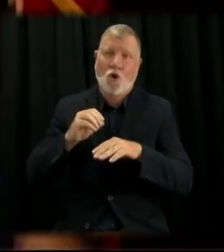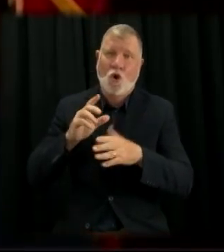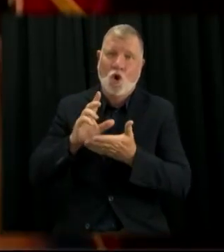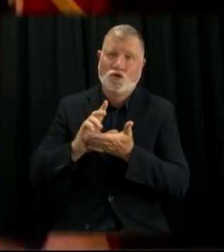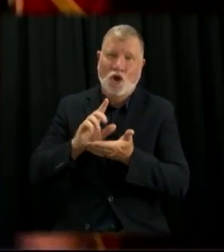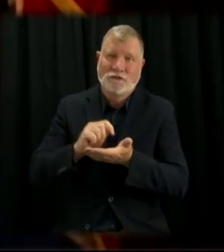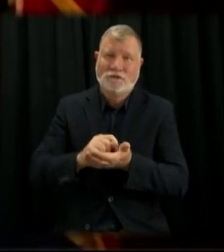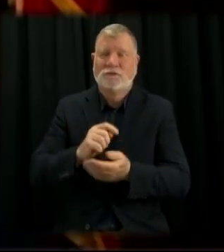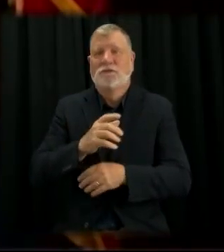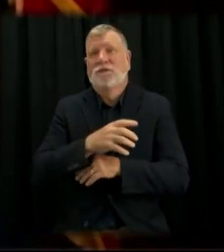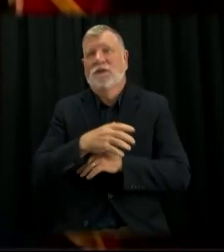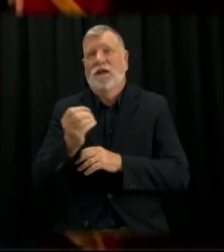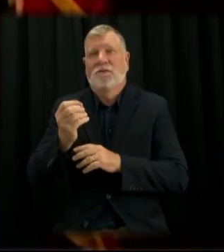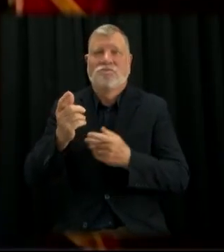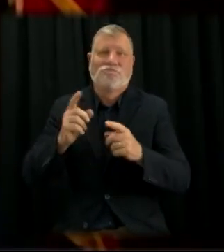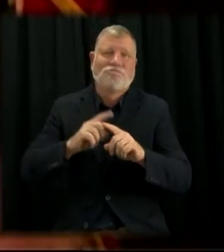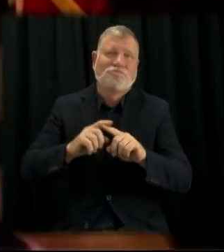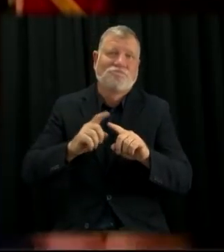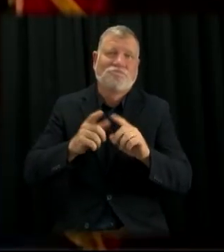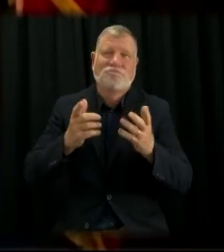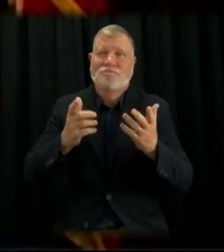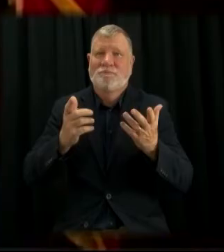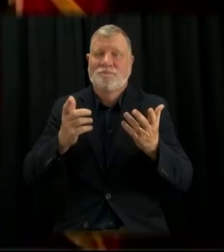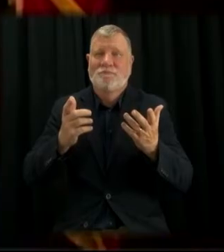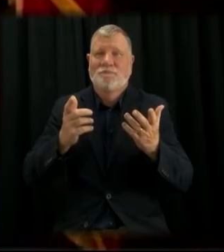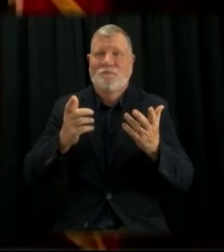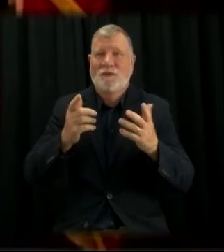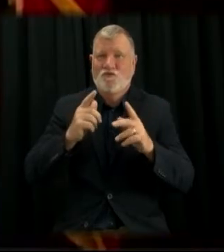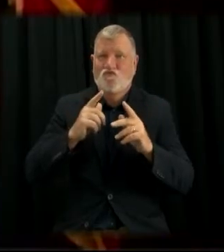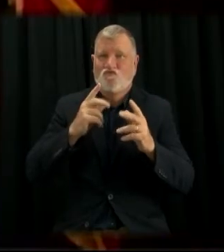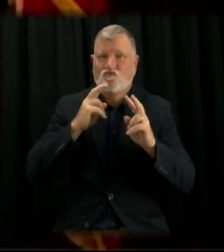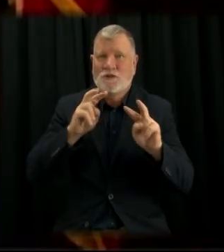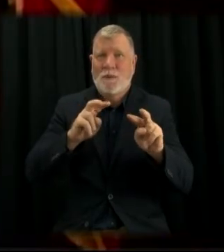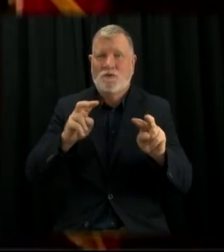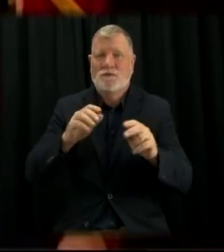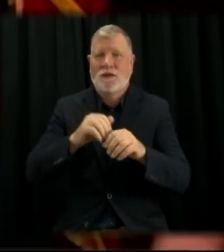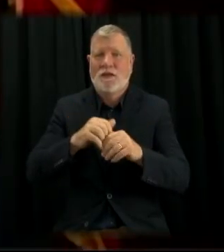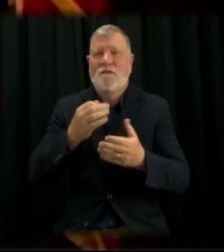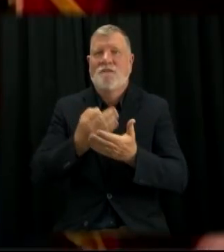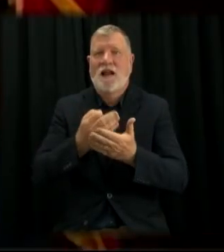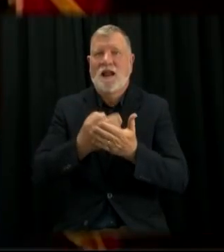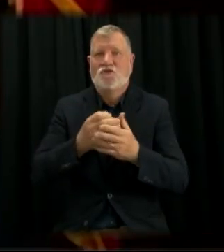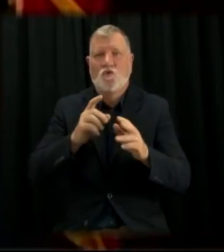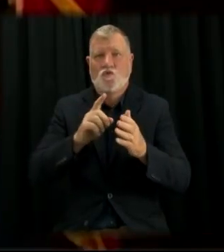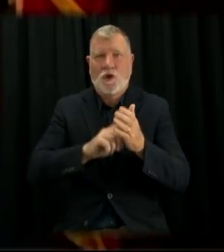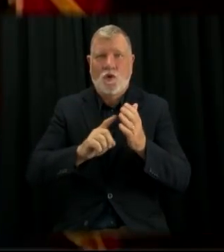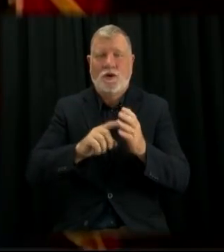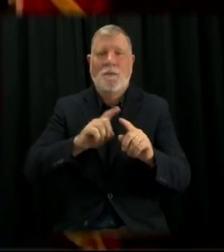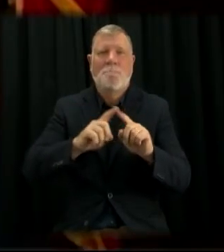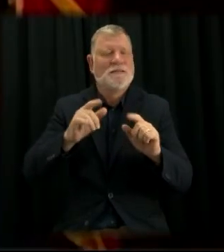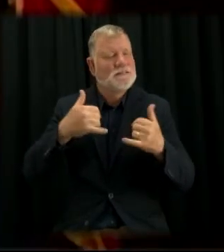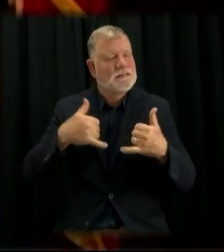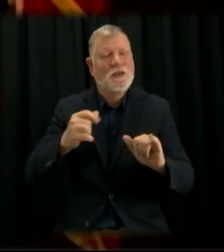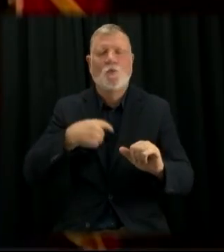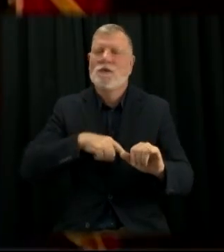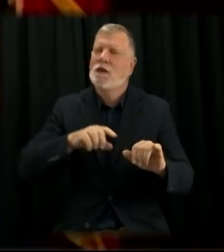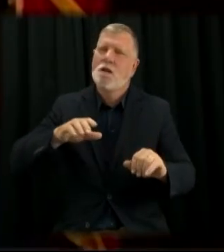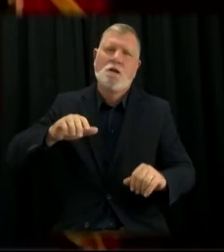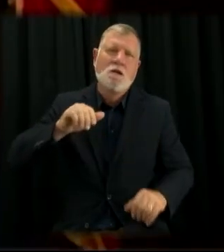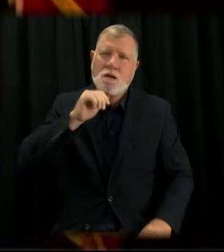otros consultores y entendemos que hemos tenido la capacidad de aumentar esta transparencia en los reportes, así que